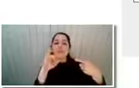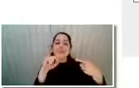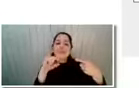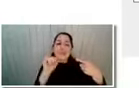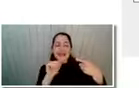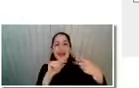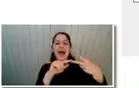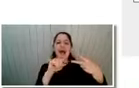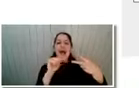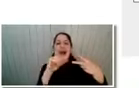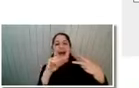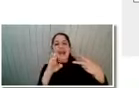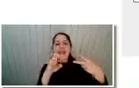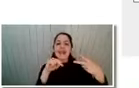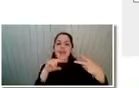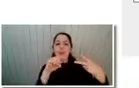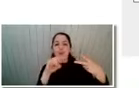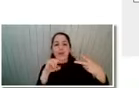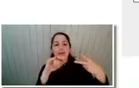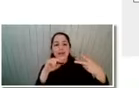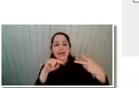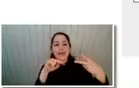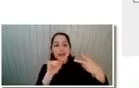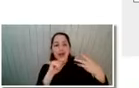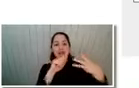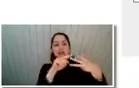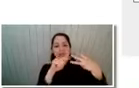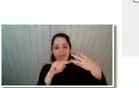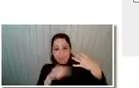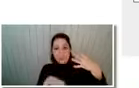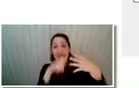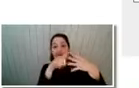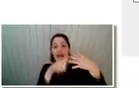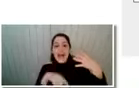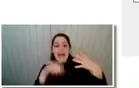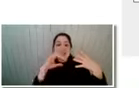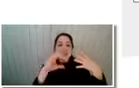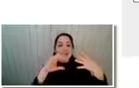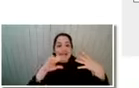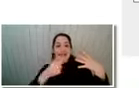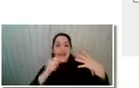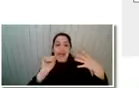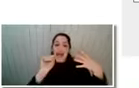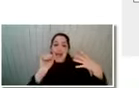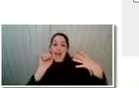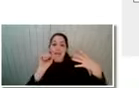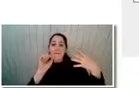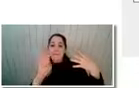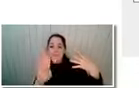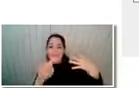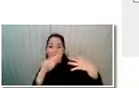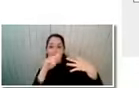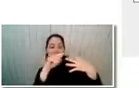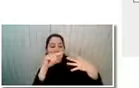letras, T, A, C, G. Bueno, esas letras vienen de aquí, de estas bases nitrogenadas que se